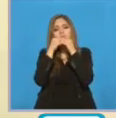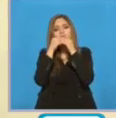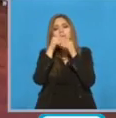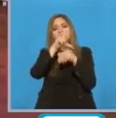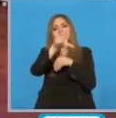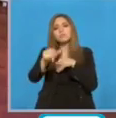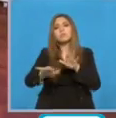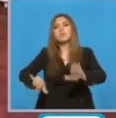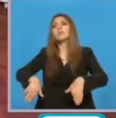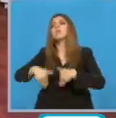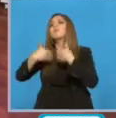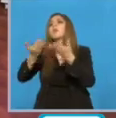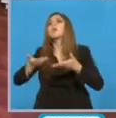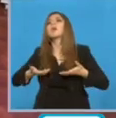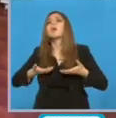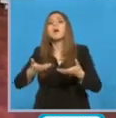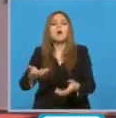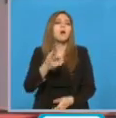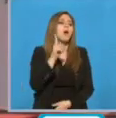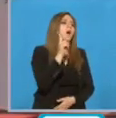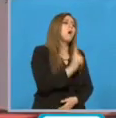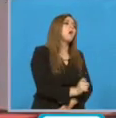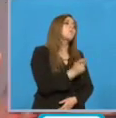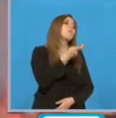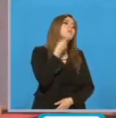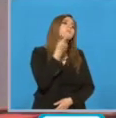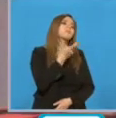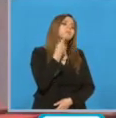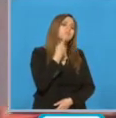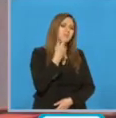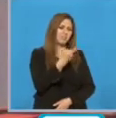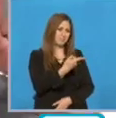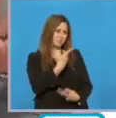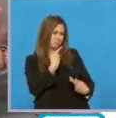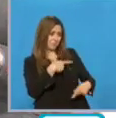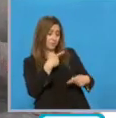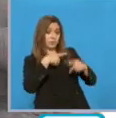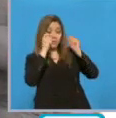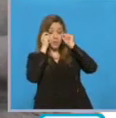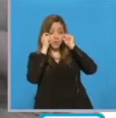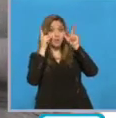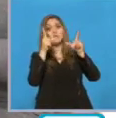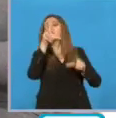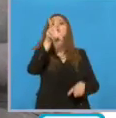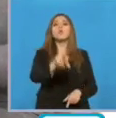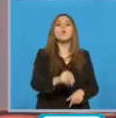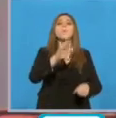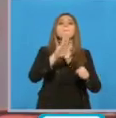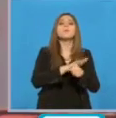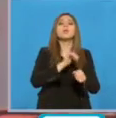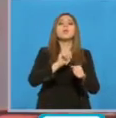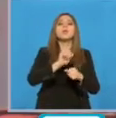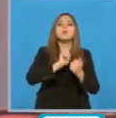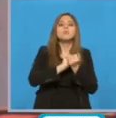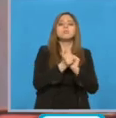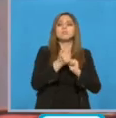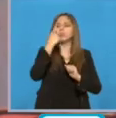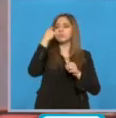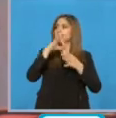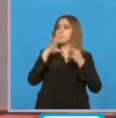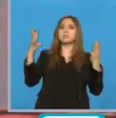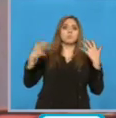a la calle, toma agua, dice alguna cosa y la gente te dice, pues no lo despiertes porque puedes alterarlo mucho más. Bueno,